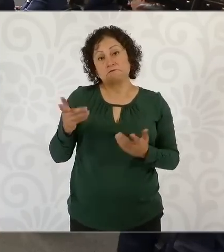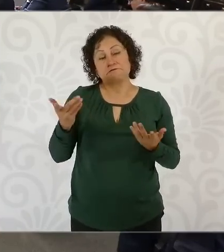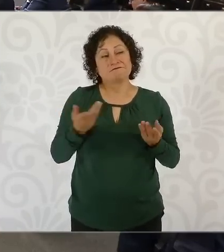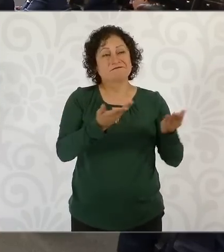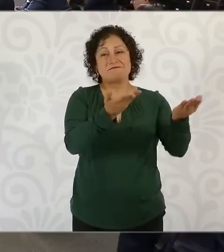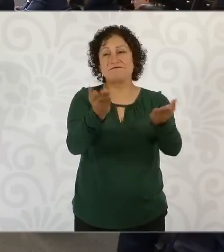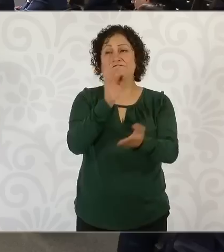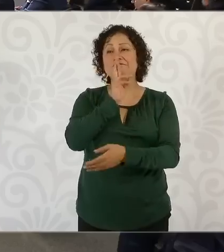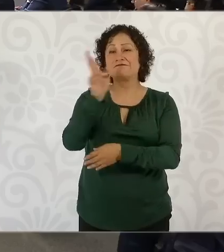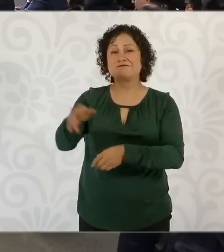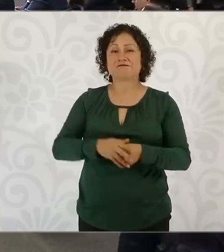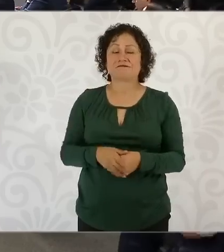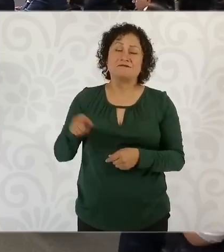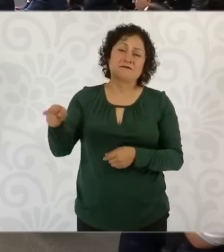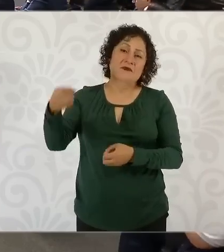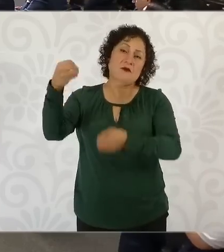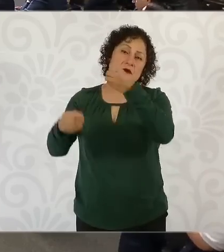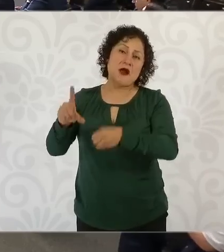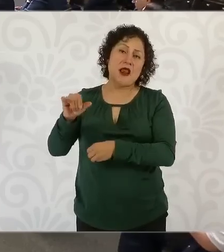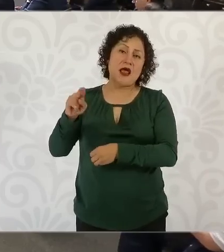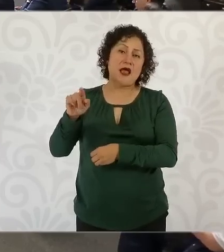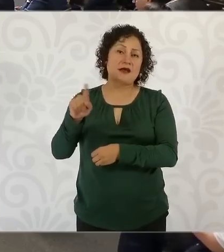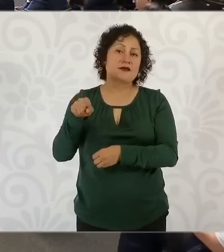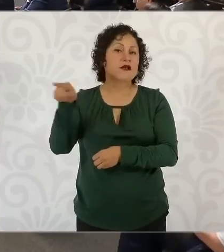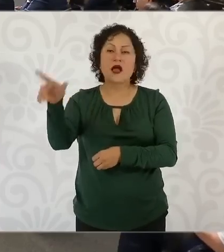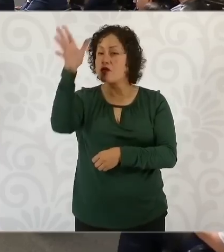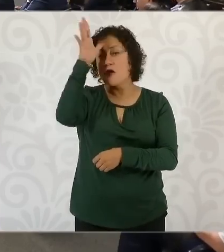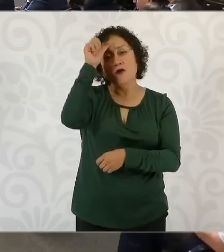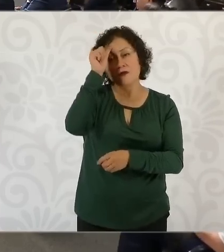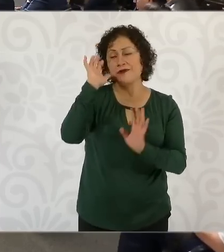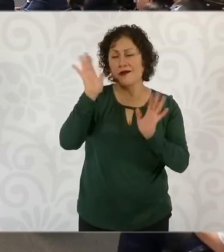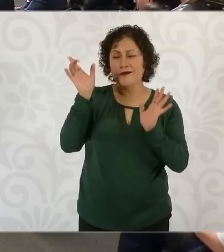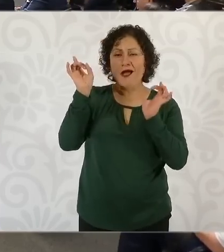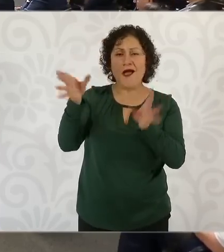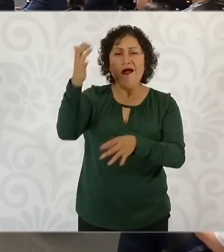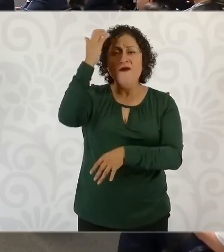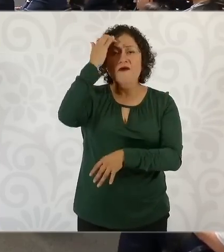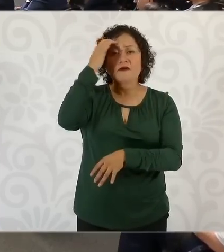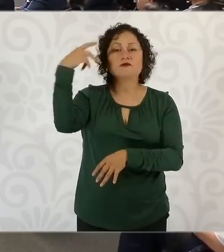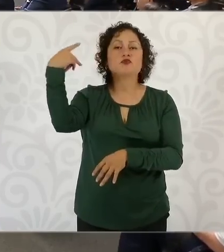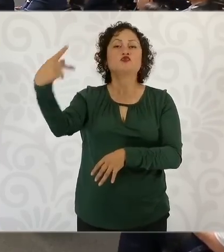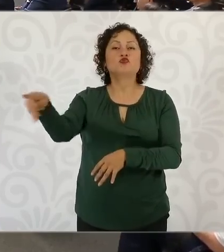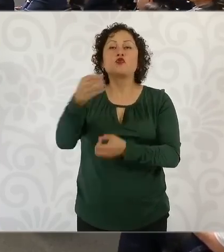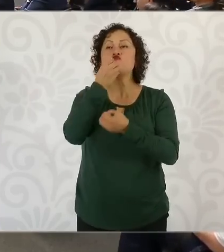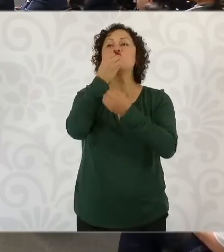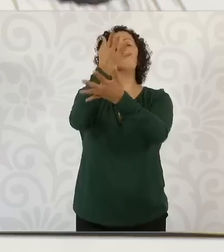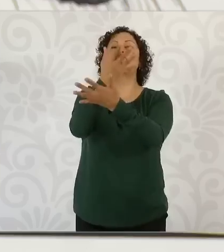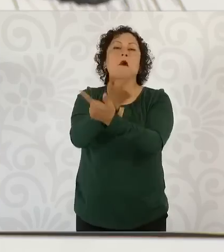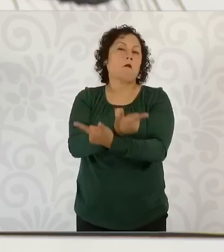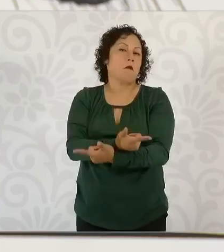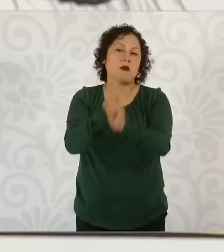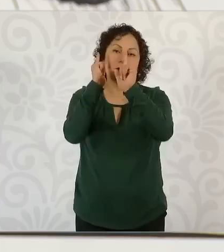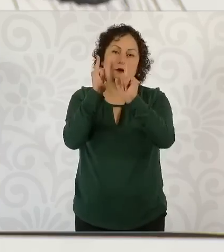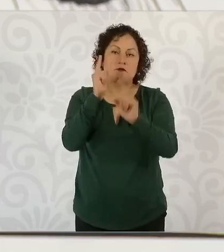Por supuesto que el ministro Lainez no está de acuerdo, ya lo sabemos. Es respetable su posición, pero no estamos de